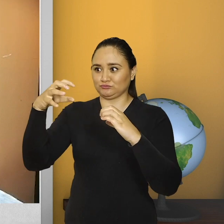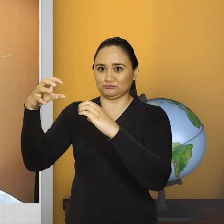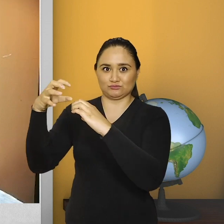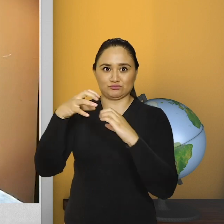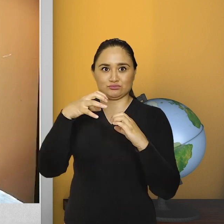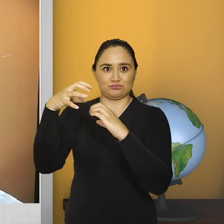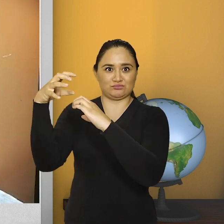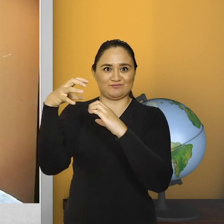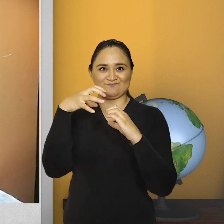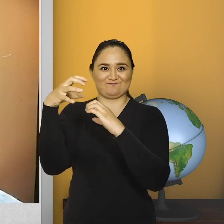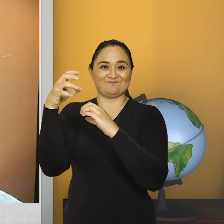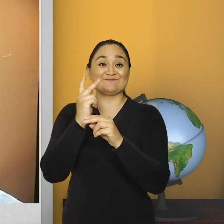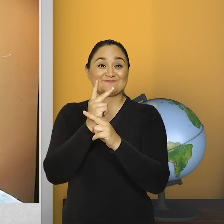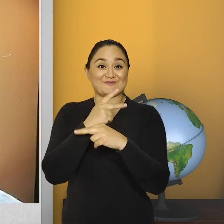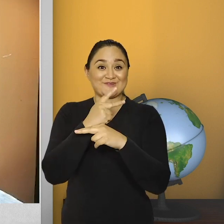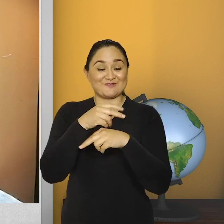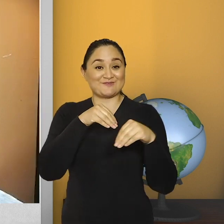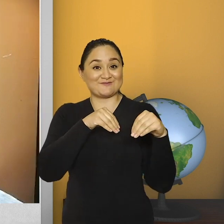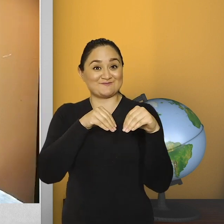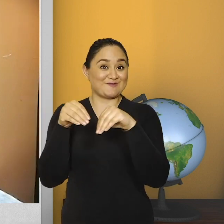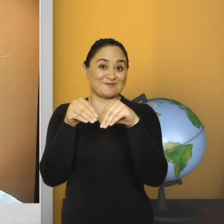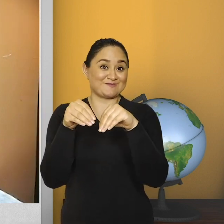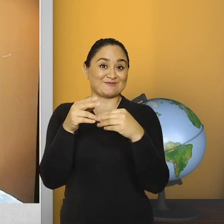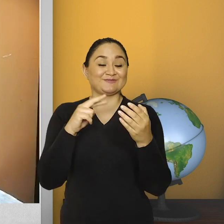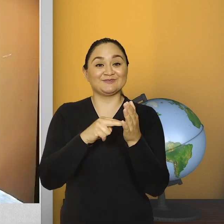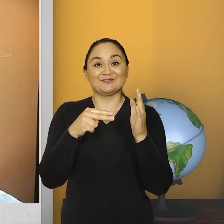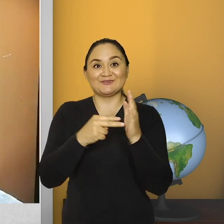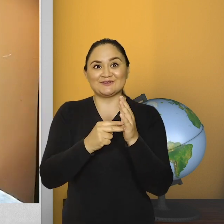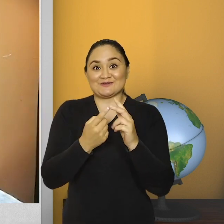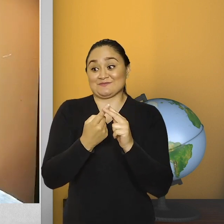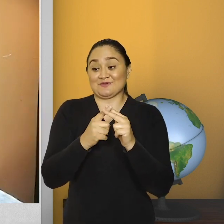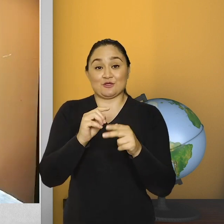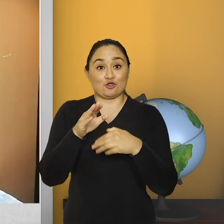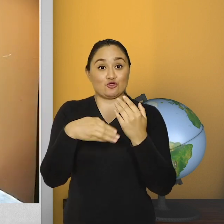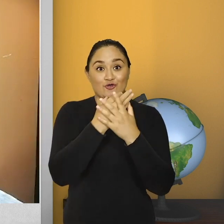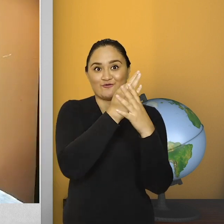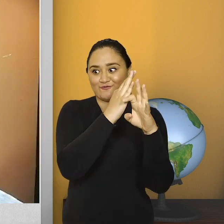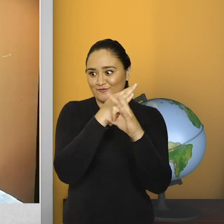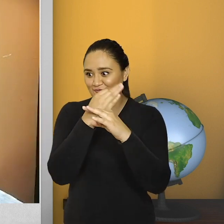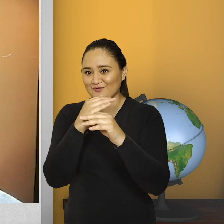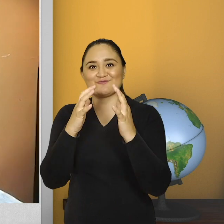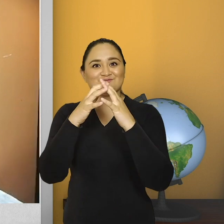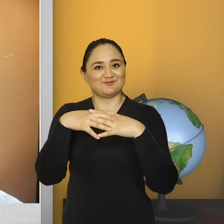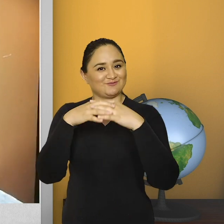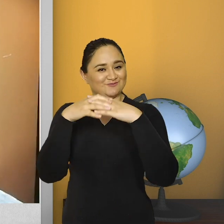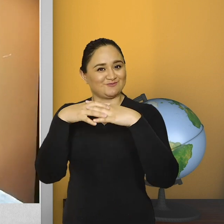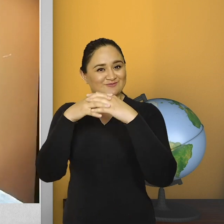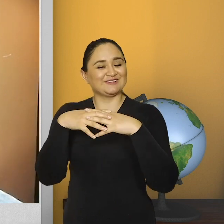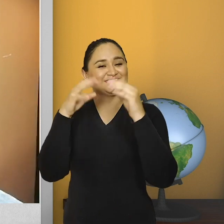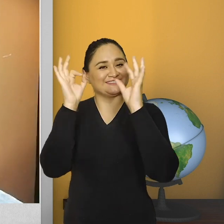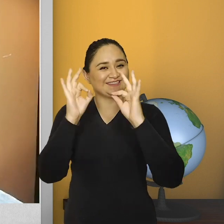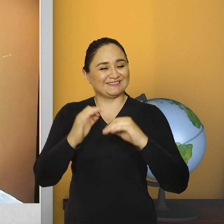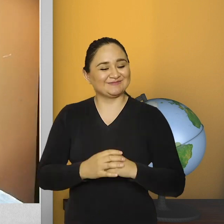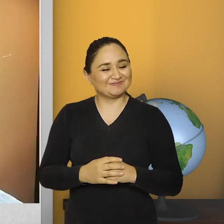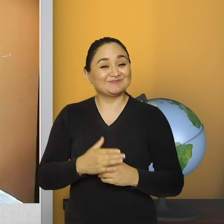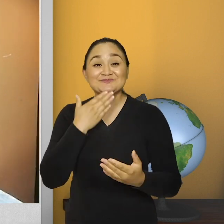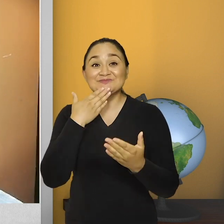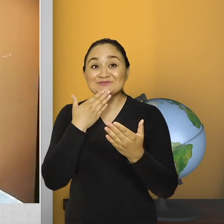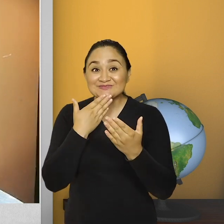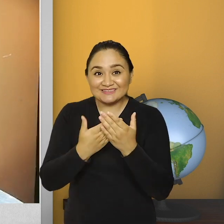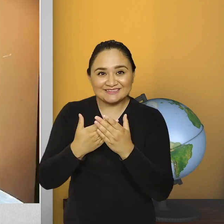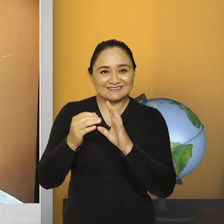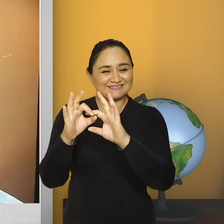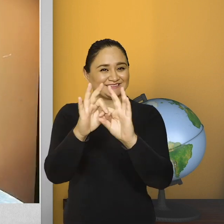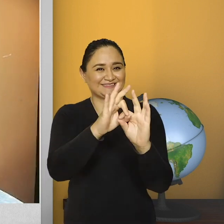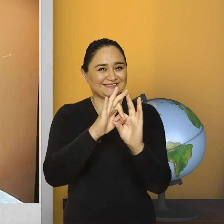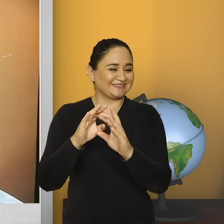el imán y produce un movimiento. Es el principio de todos los funcionamientos de los motores eléctricos. Bueno, amigas y